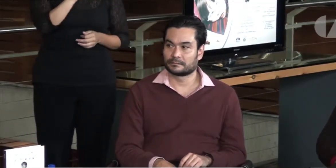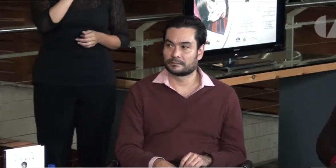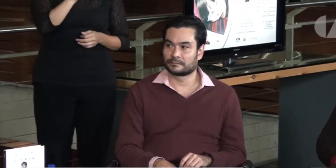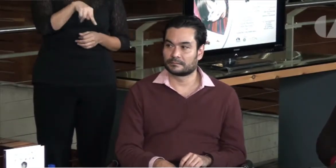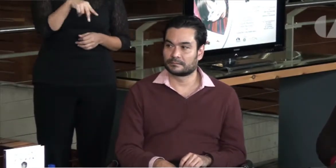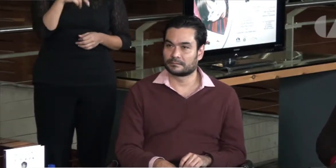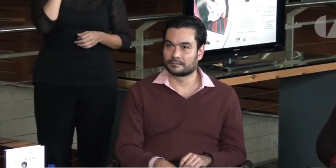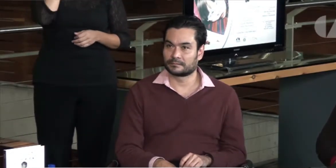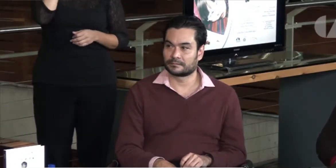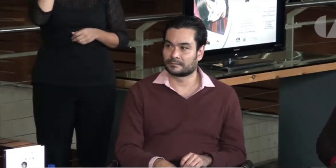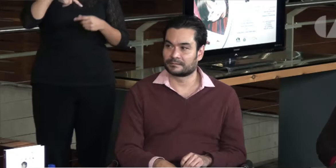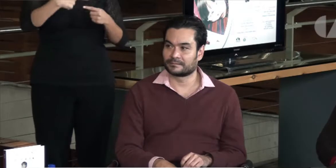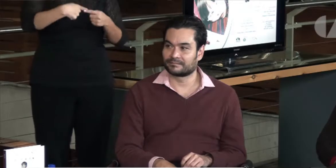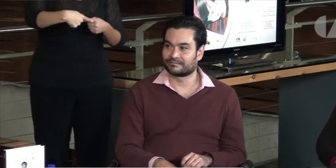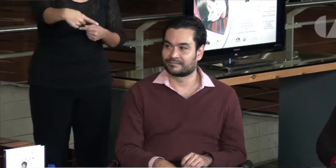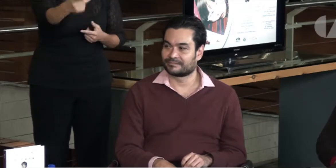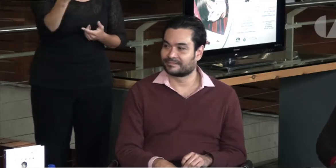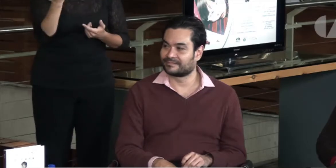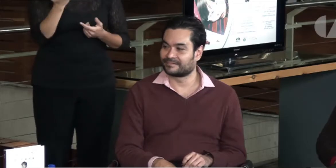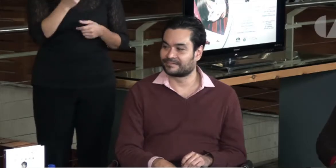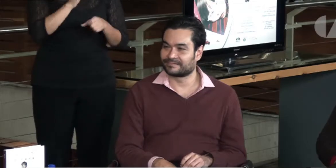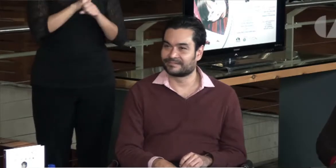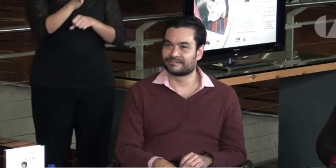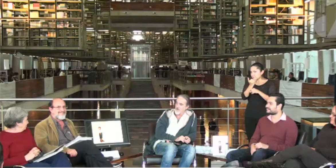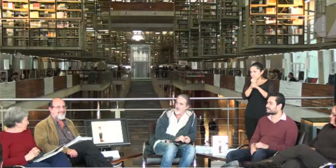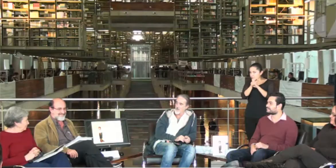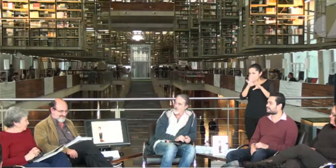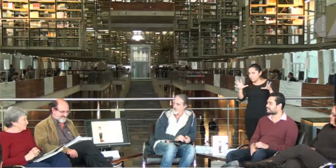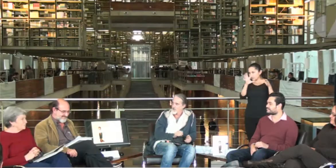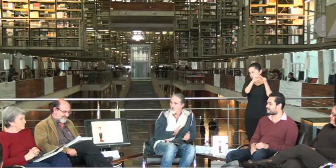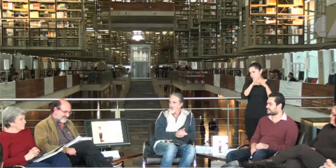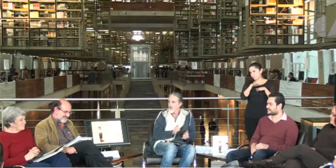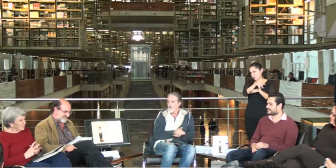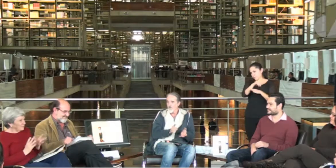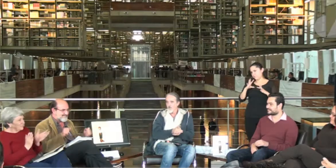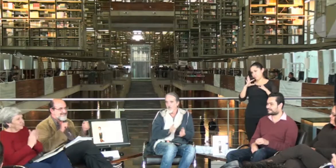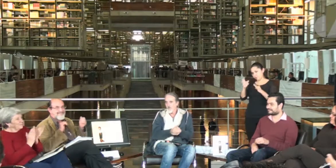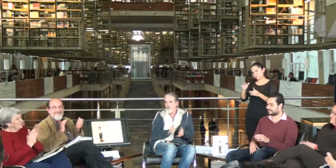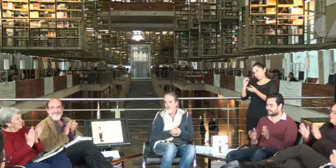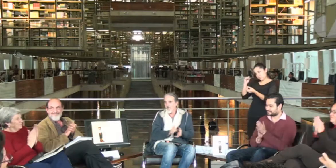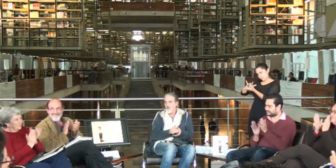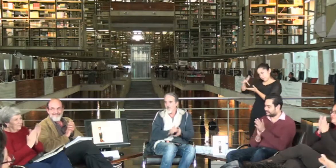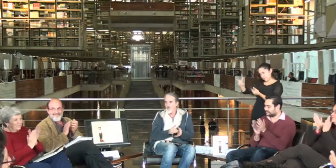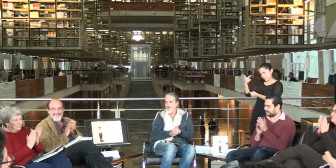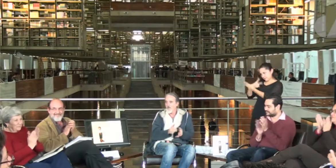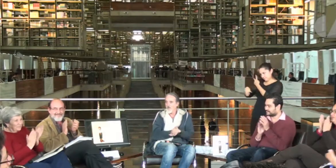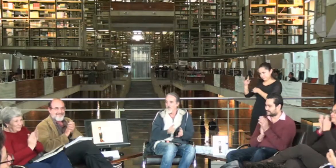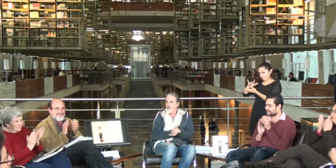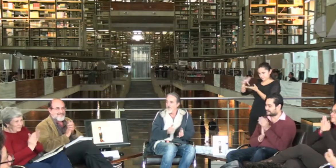dentro de un ratito y nos va estar compartiendo esto muchísimas gracias por estar aquí andrés